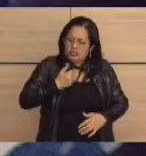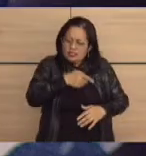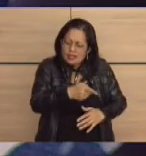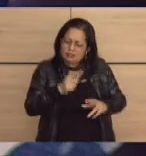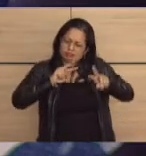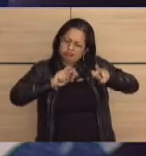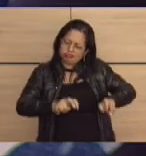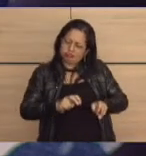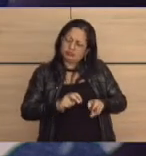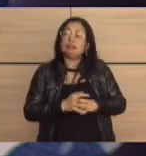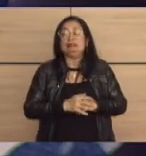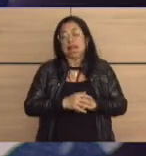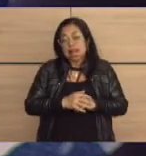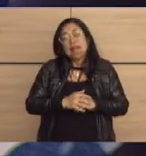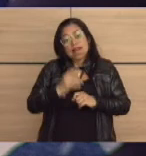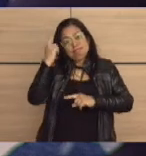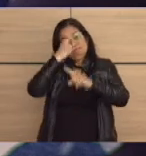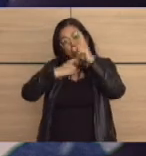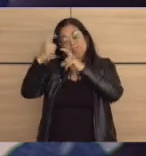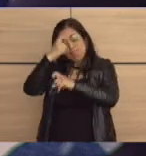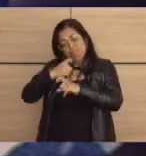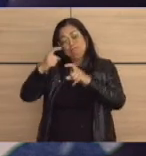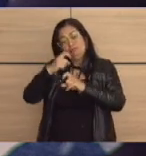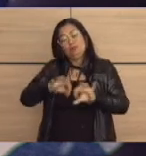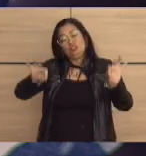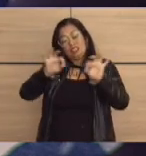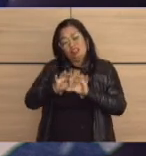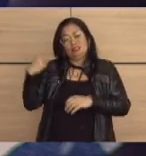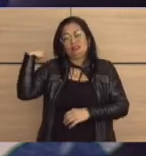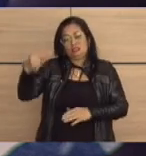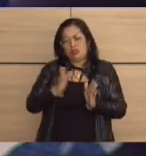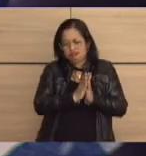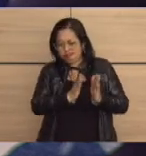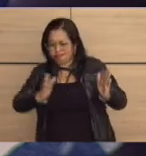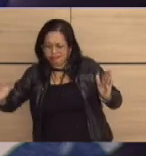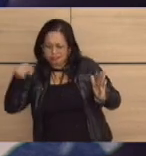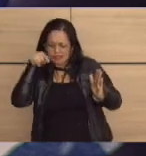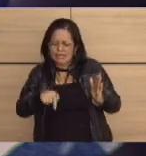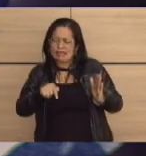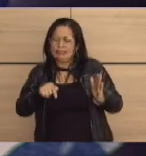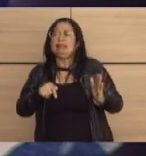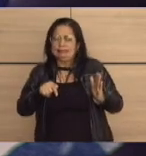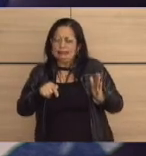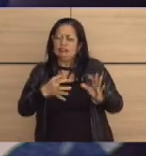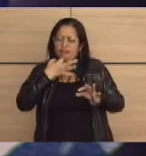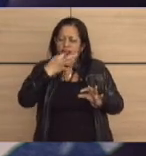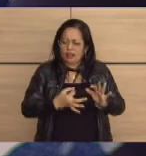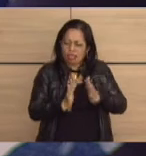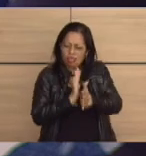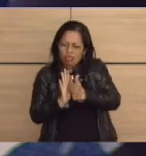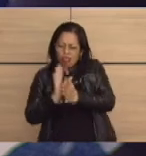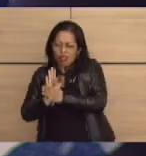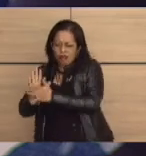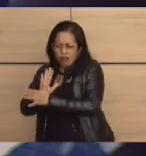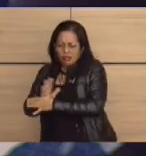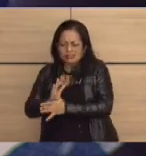depredar. Creo que estamos llegando a un momento muy interesante de la historia humana en que un montón de verdades muy arrogantes y muy